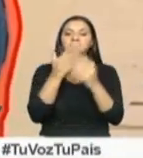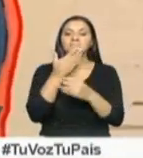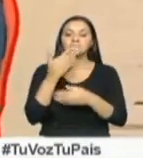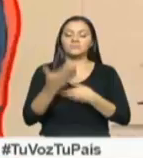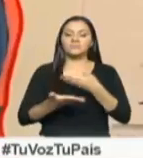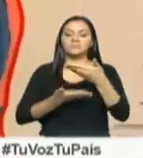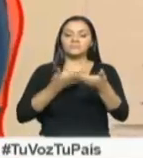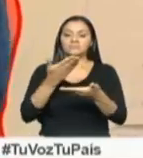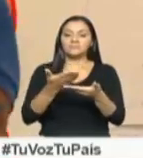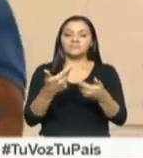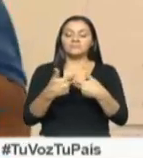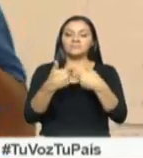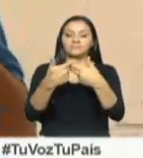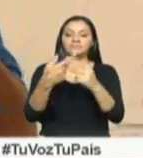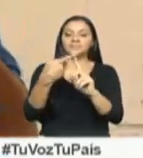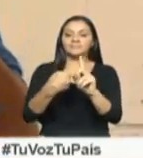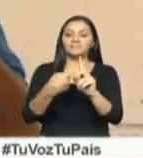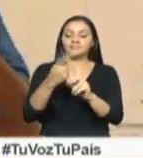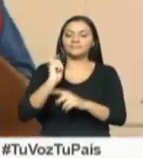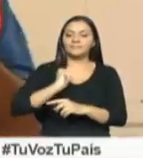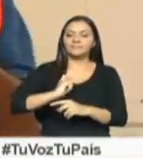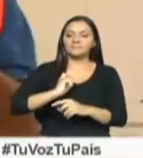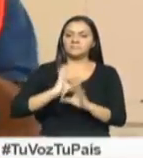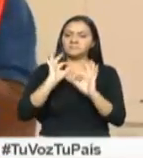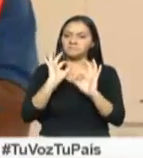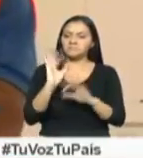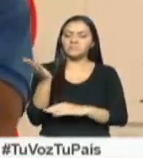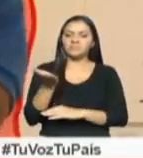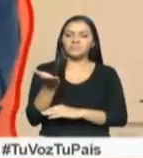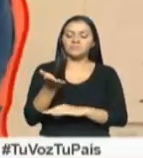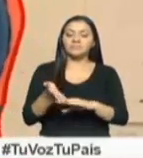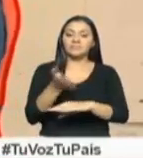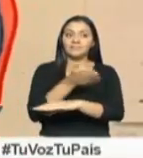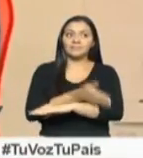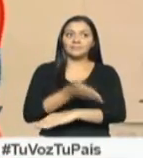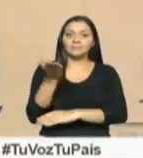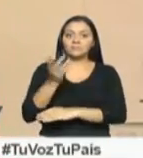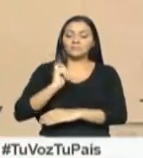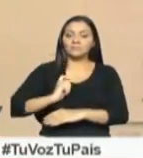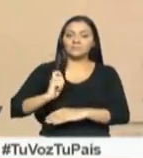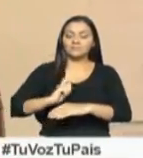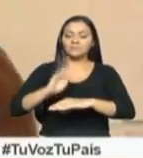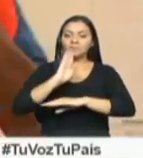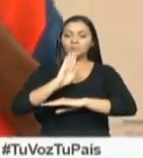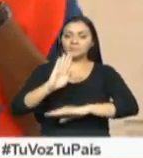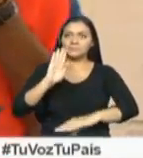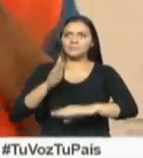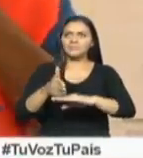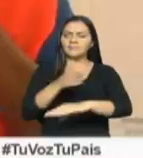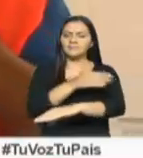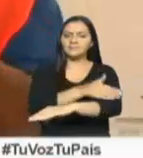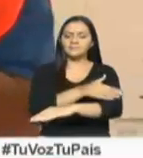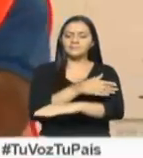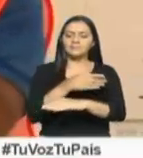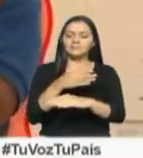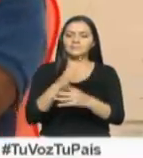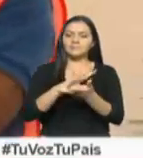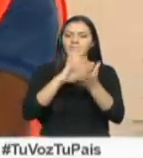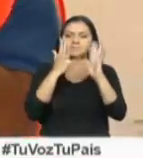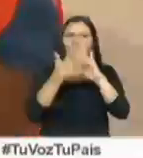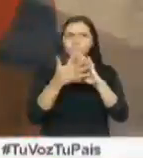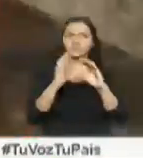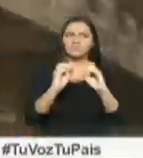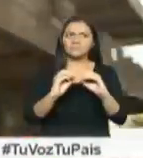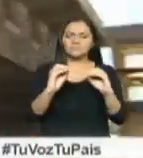la remuneración de los docentes. Un docente remunerado con nombramiento pasó a ganar, de antes de la Revolución